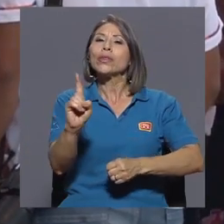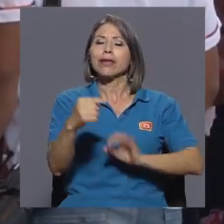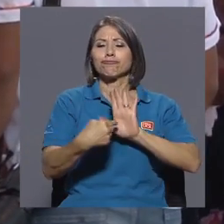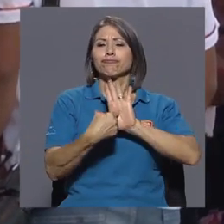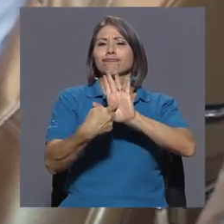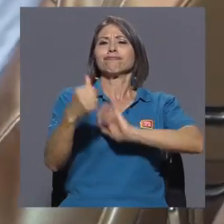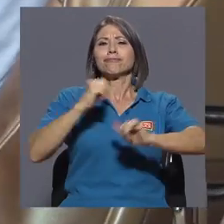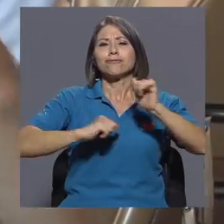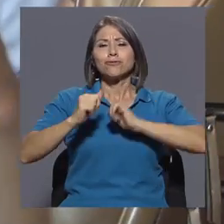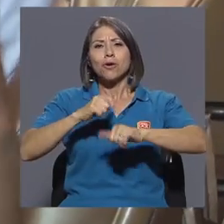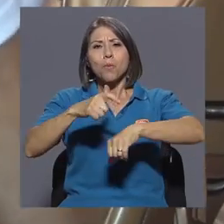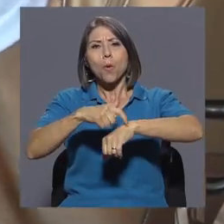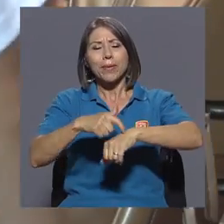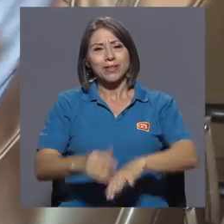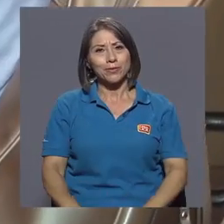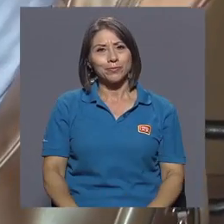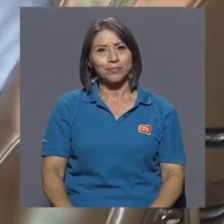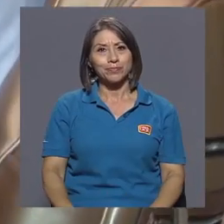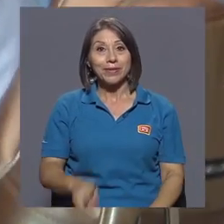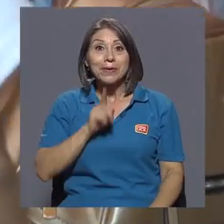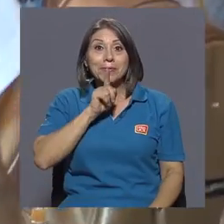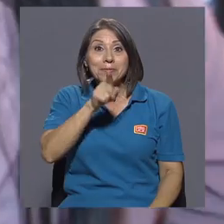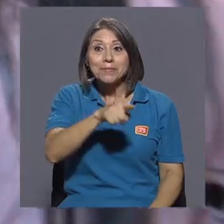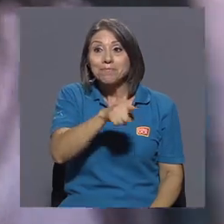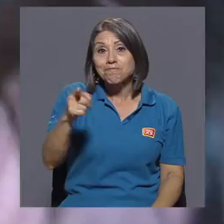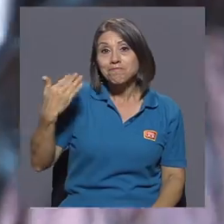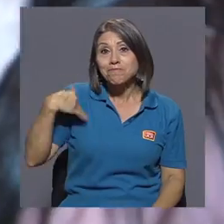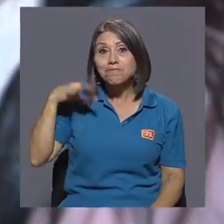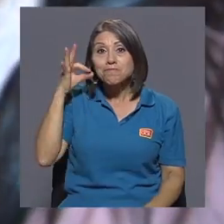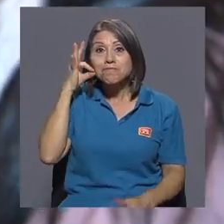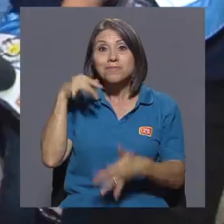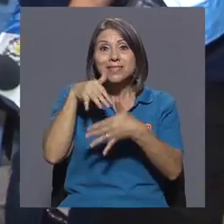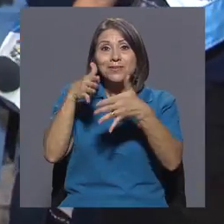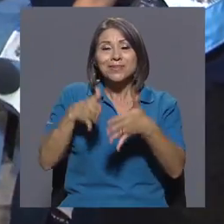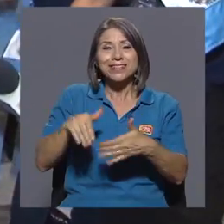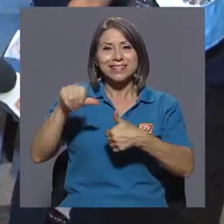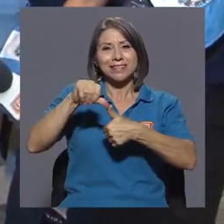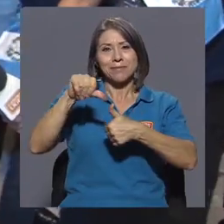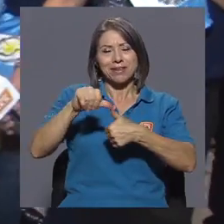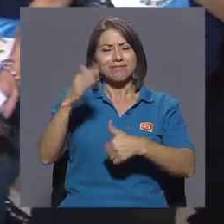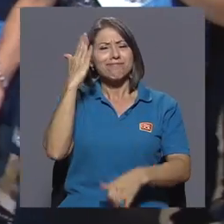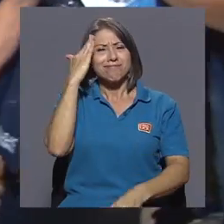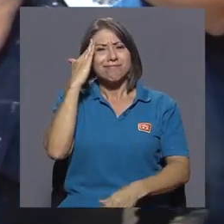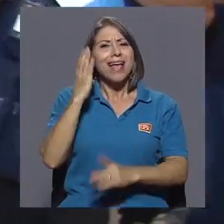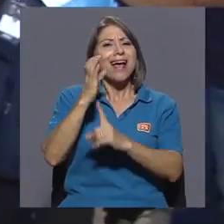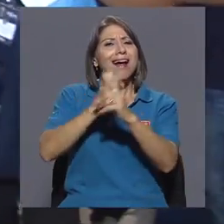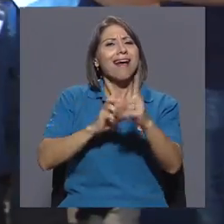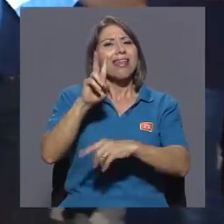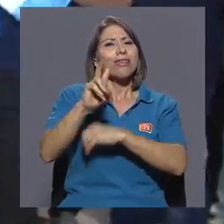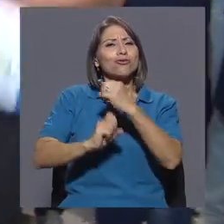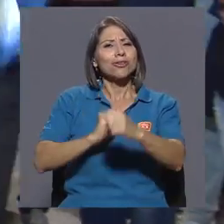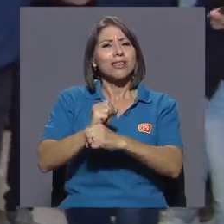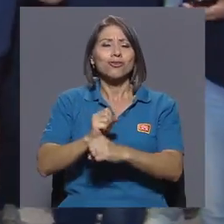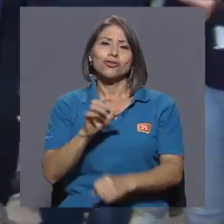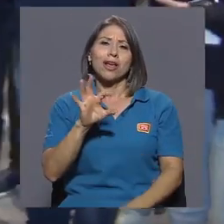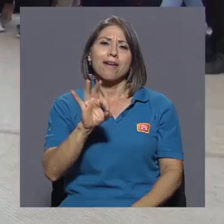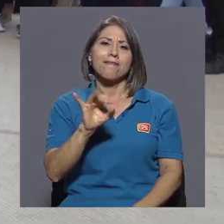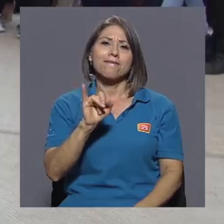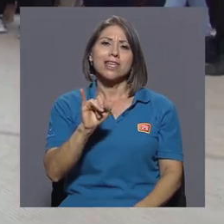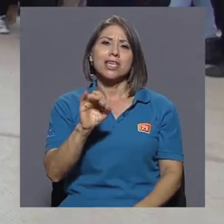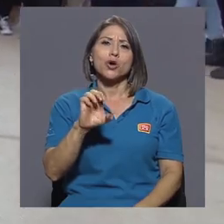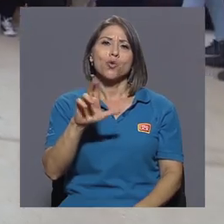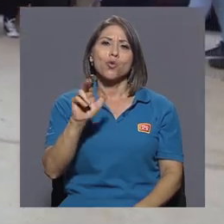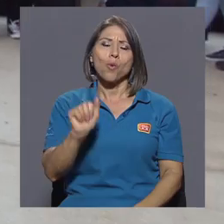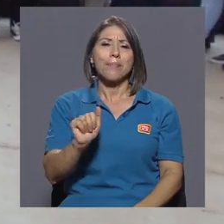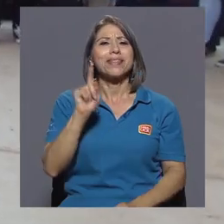momento. Sin duda, los y las estudiantes de Centroamérica tienen claro que cada dos años el FICUA es una experiencia formativa y